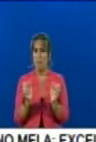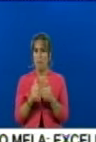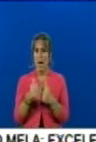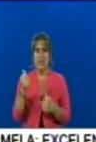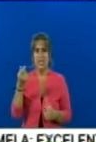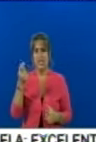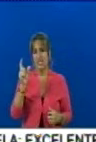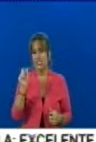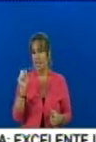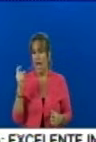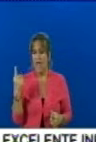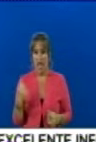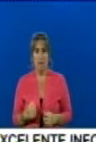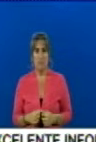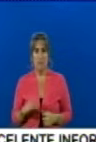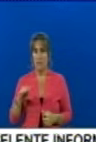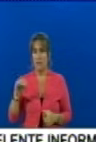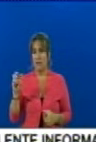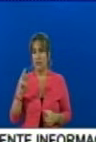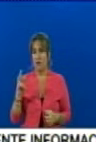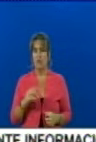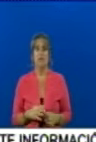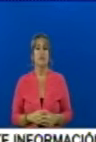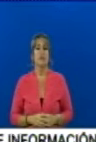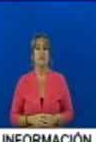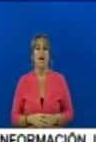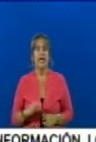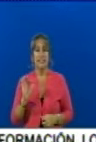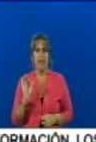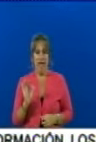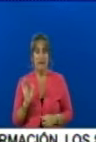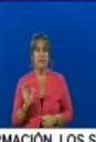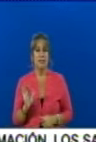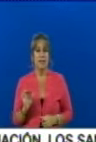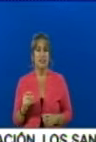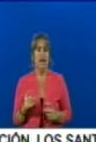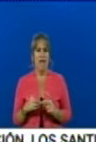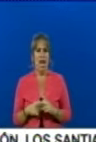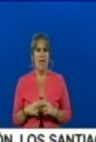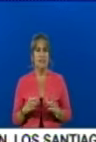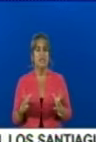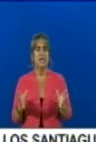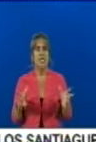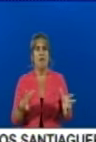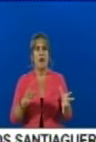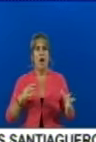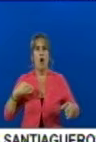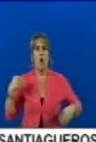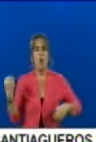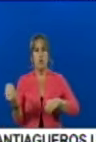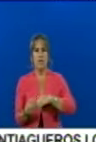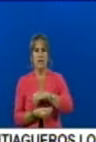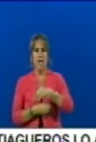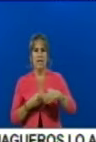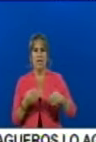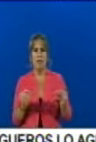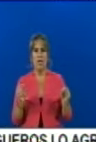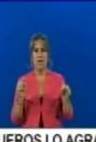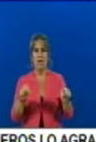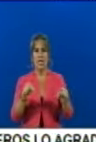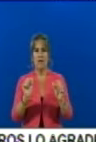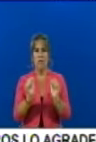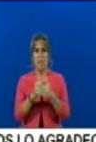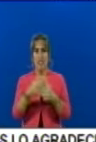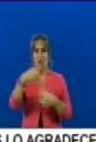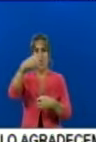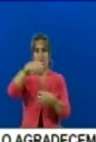el administrador, que realmente había que llevar a cabo una transformación en la panadería del